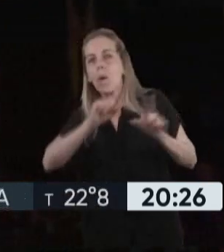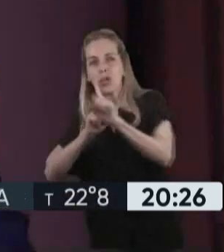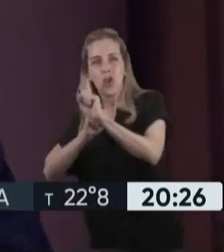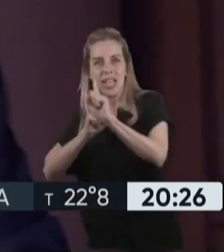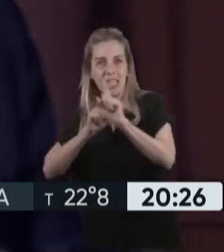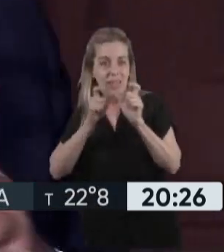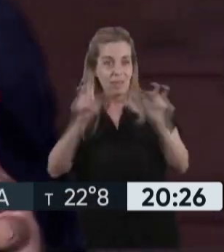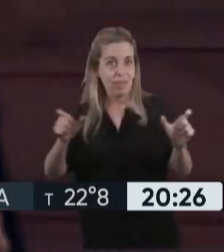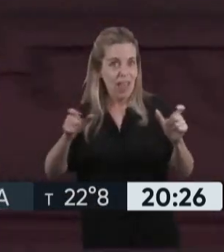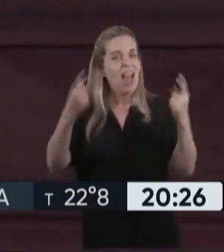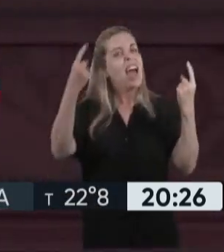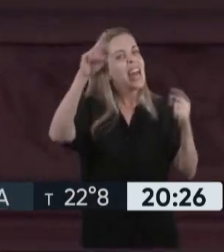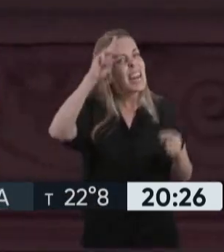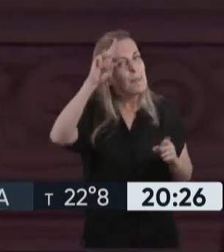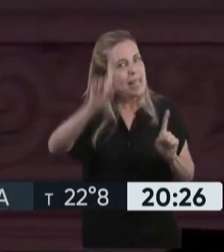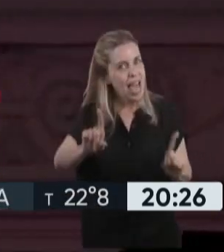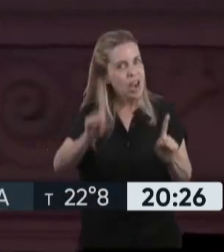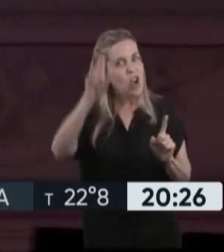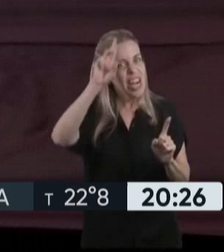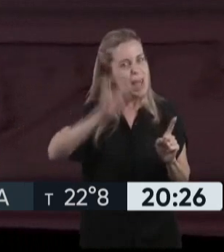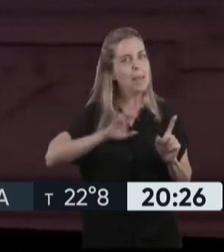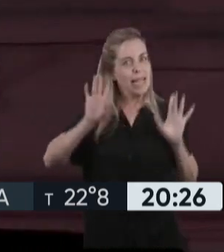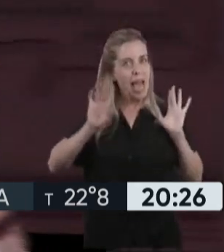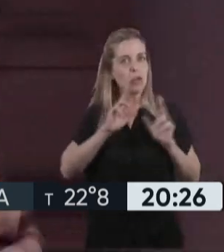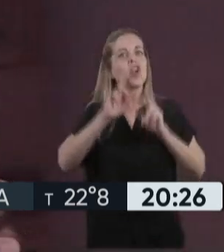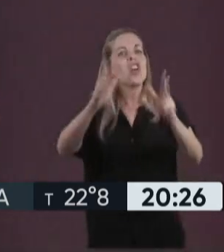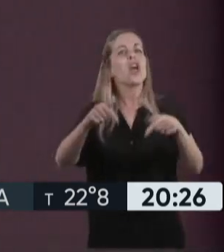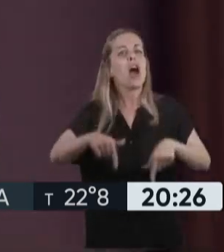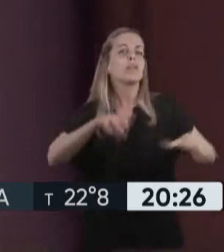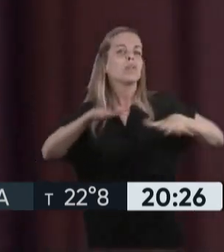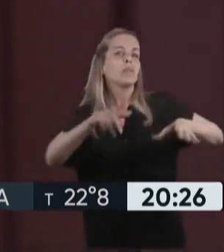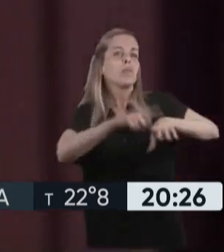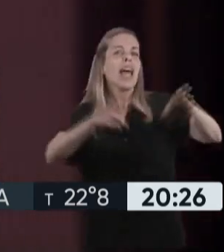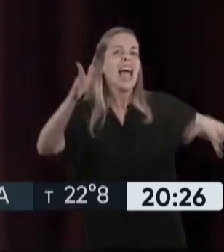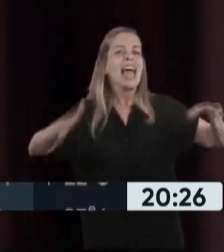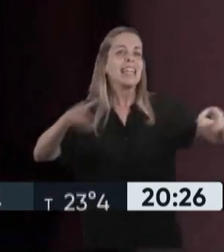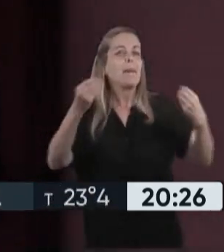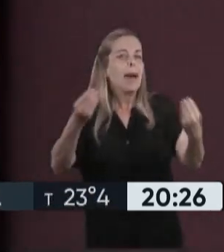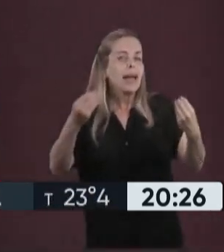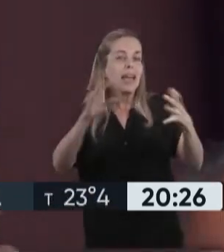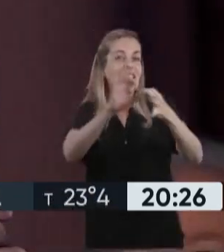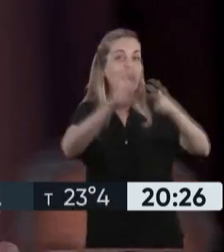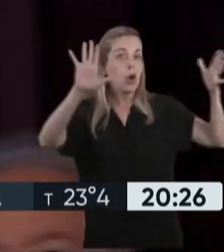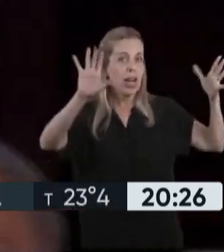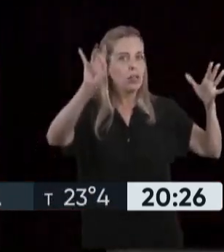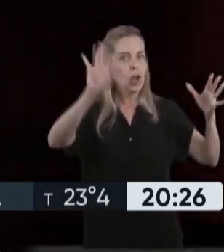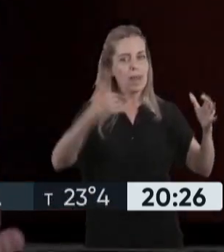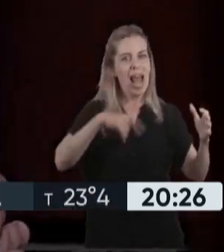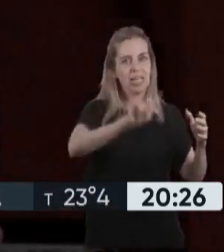respetarnos. Digo esto en un tiempo en donde en la democracia, no solo en